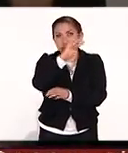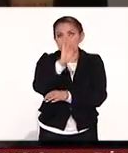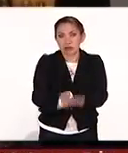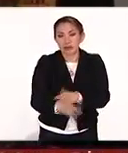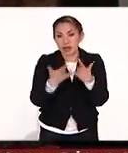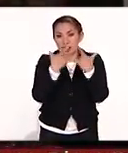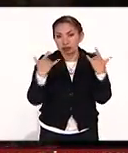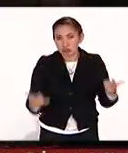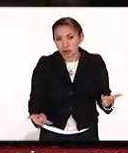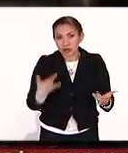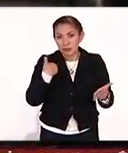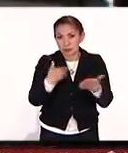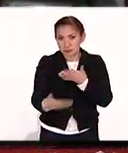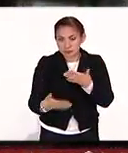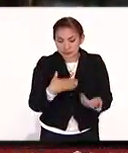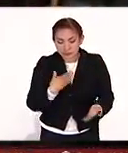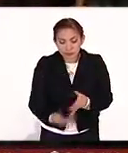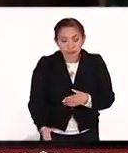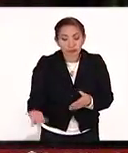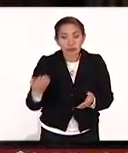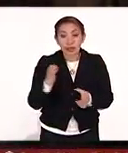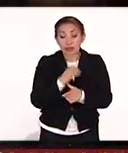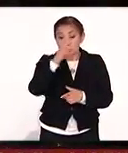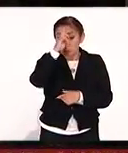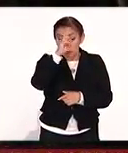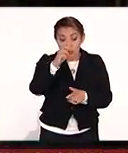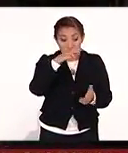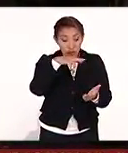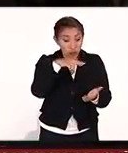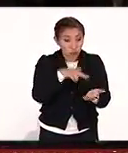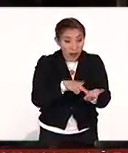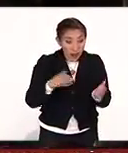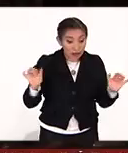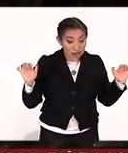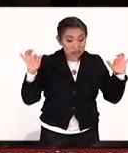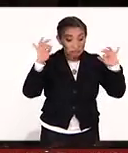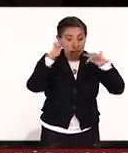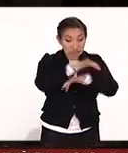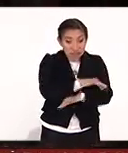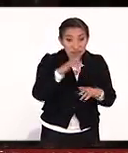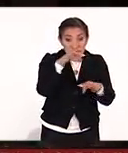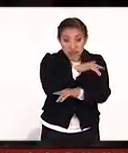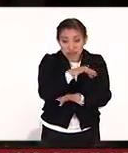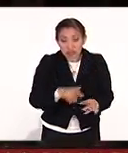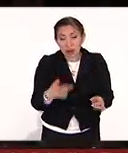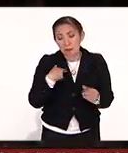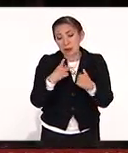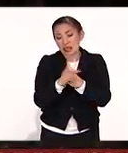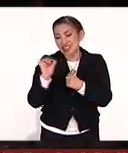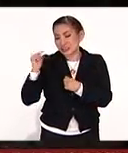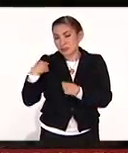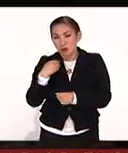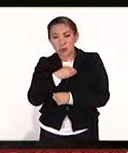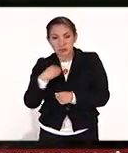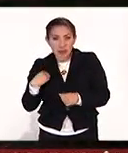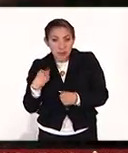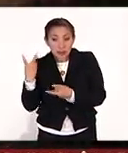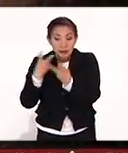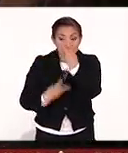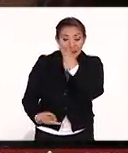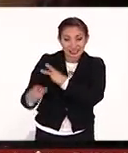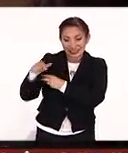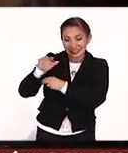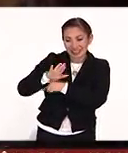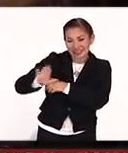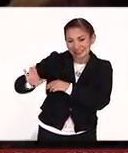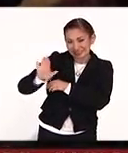historia contemporánea. Entonces, restricciones al espacio Schengen tendrían que ver sobre todo con los países recién integrados, sobre todo que venían de la